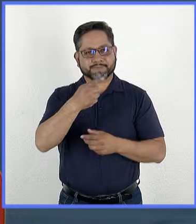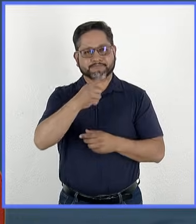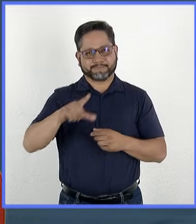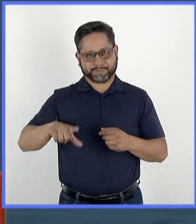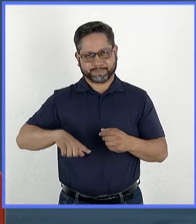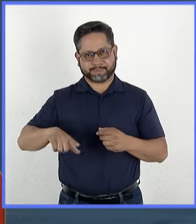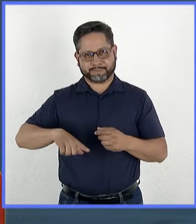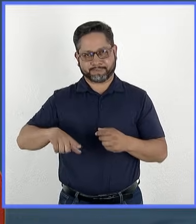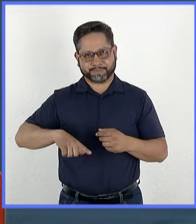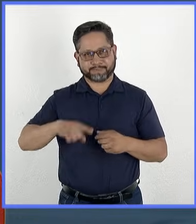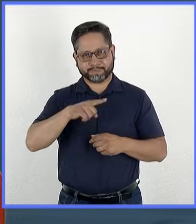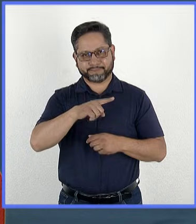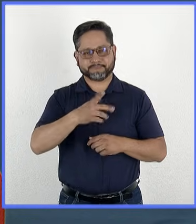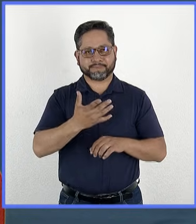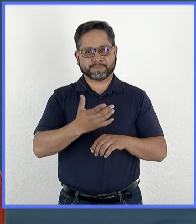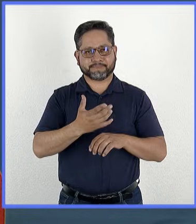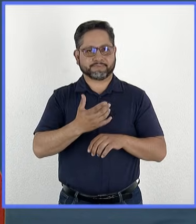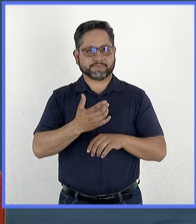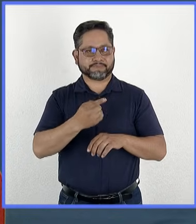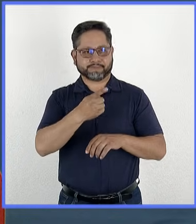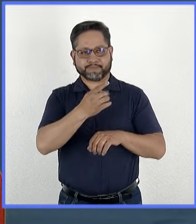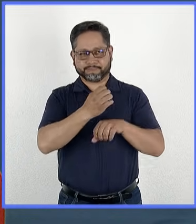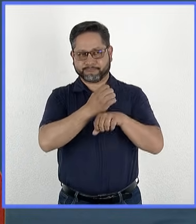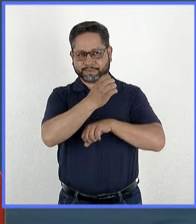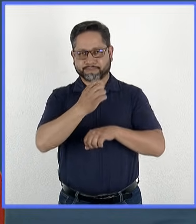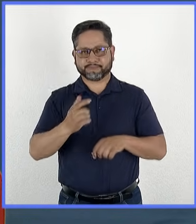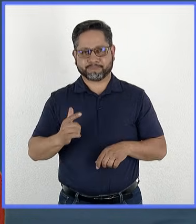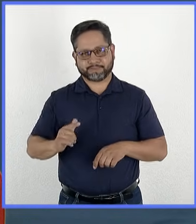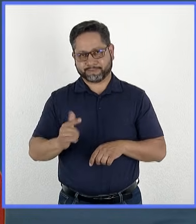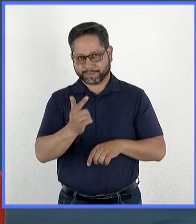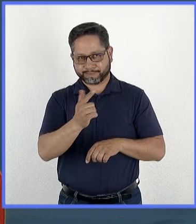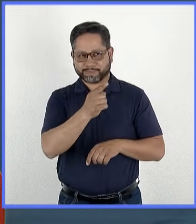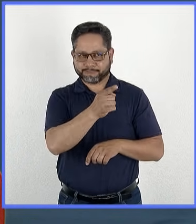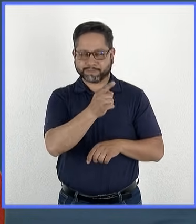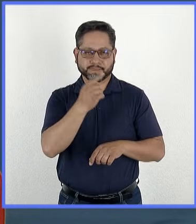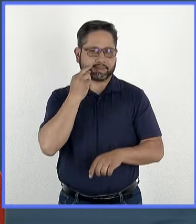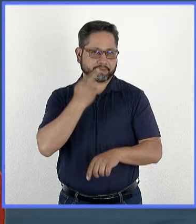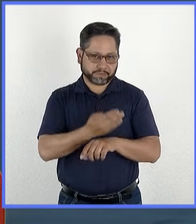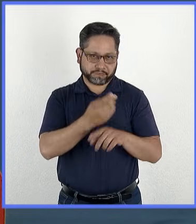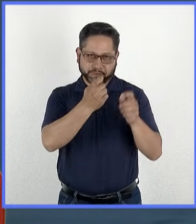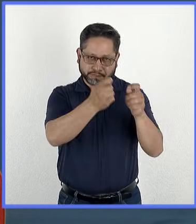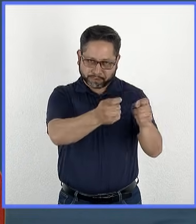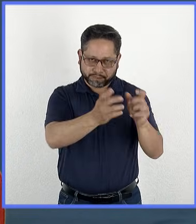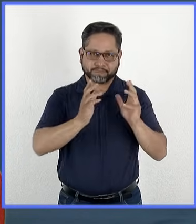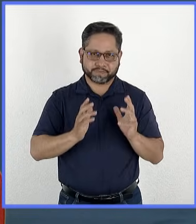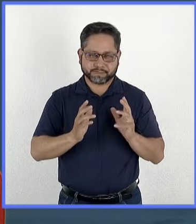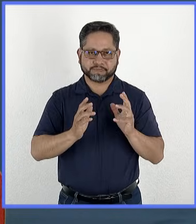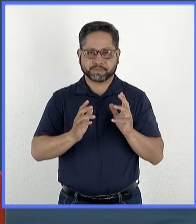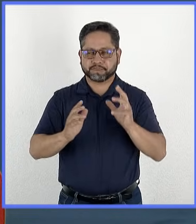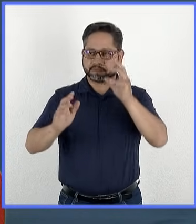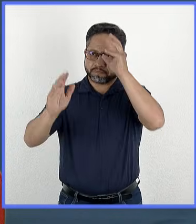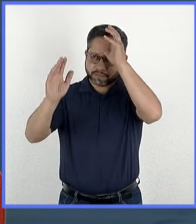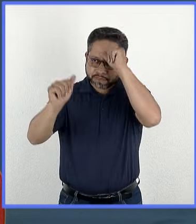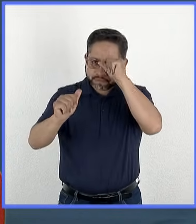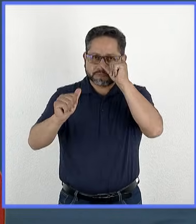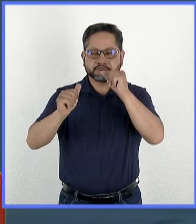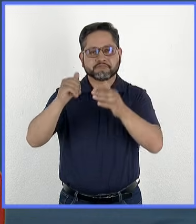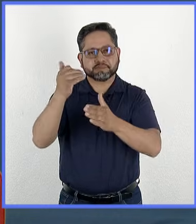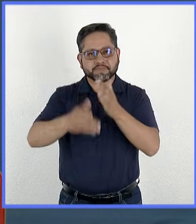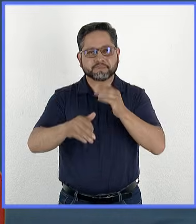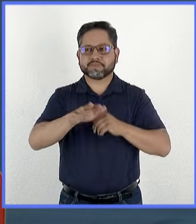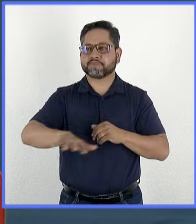gobierno del estado como a algunas otras organizaciones en términos de llevar a cabo la conciliación con